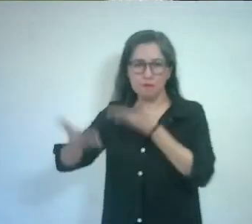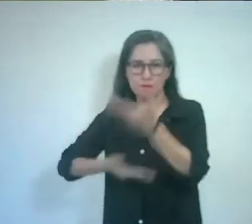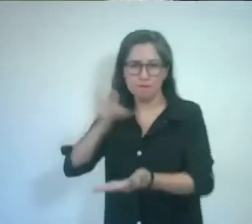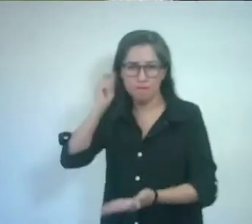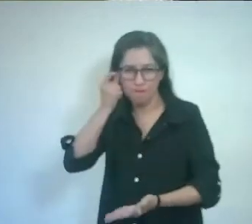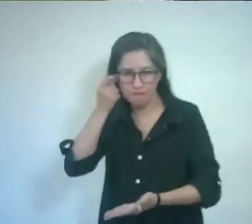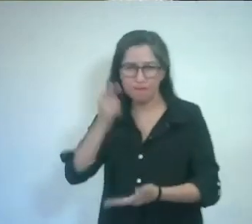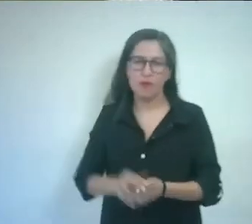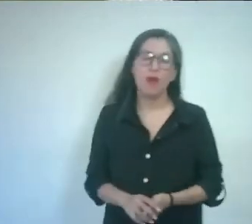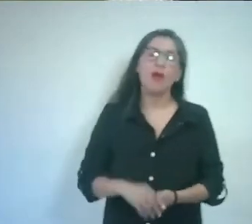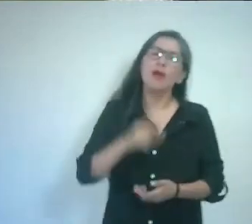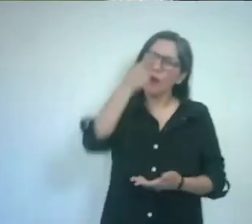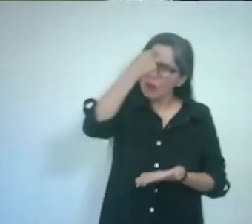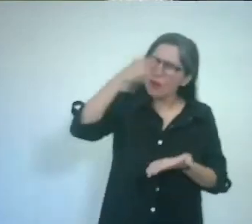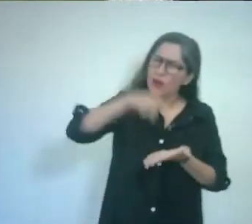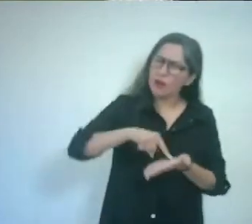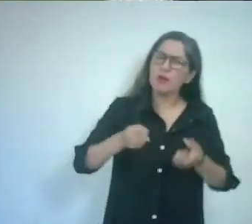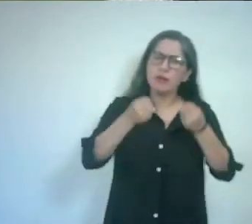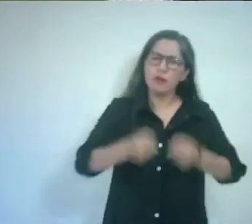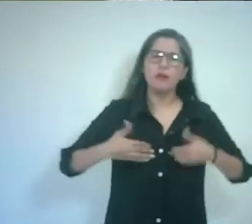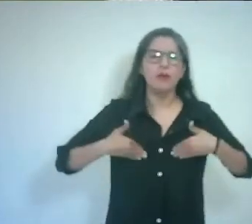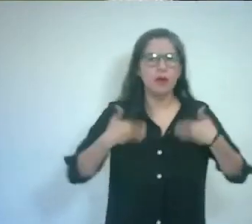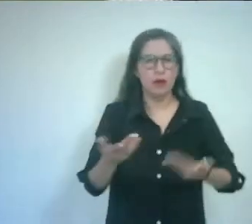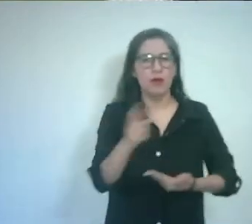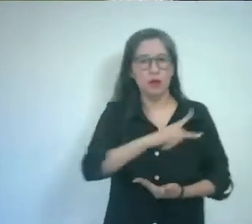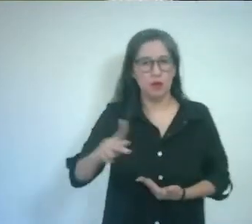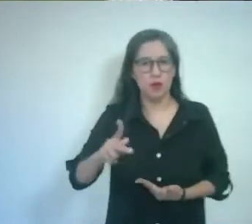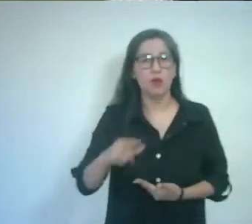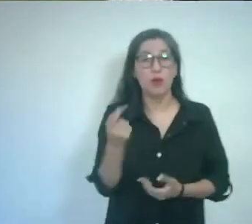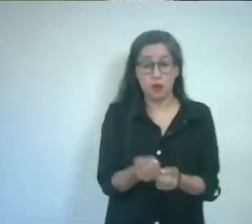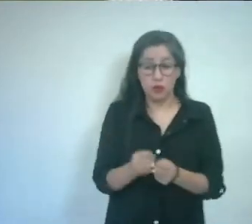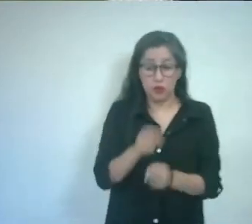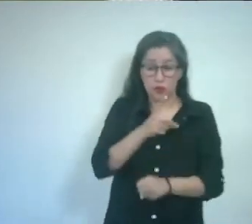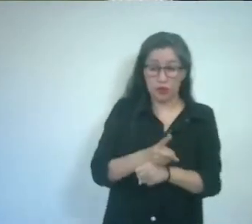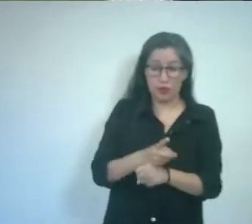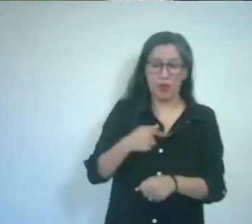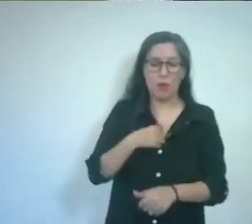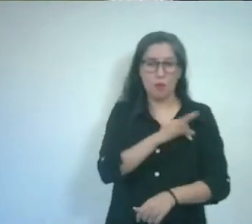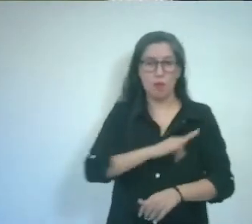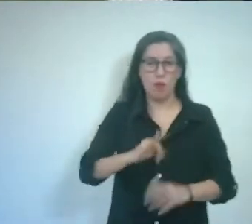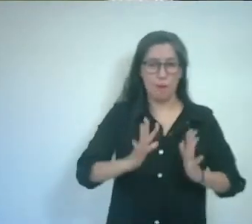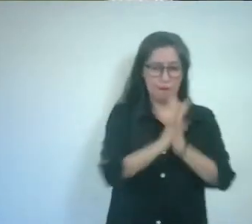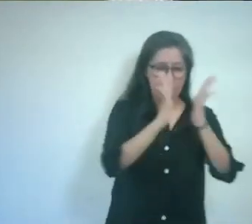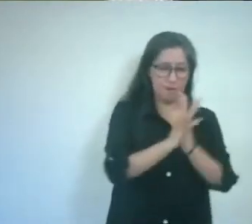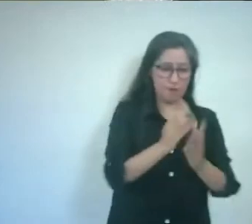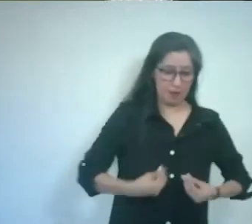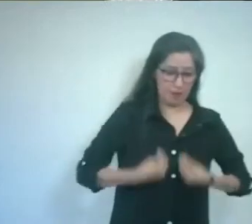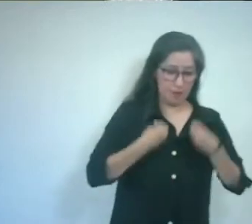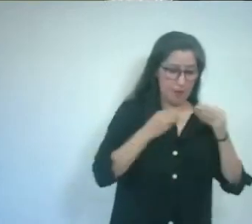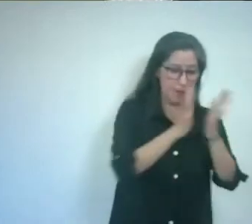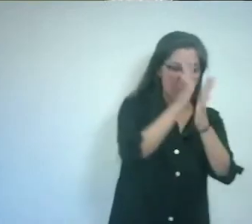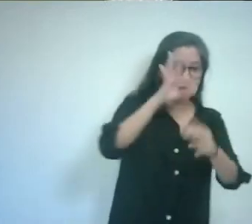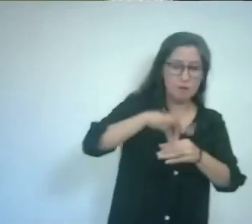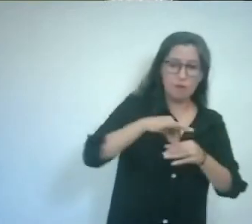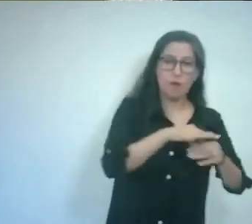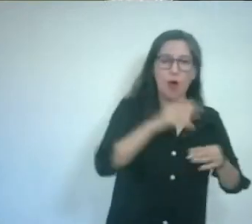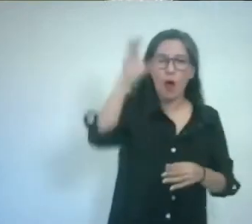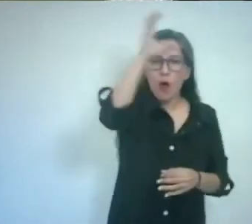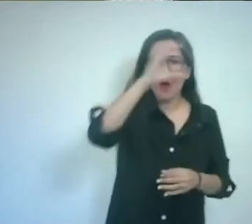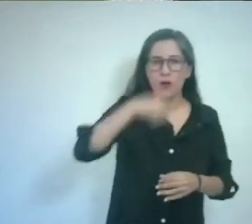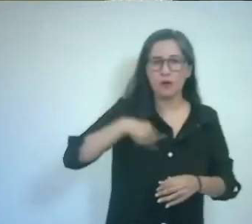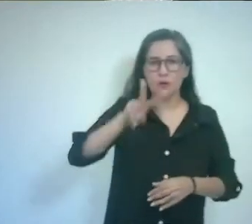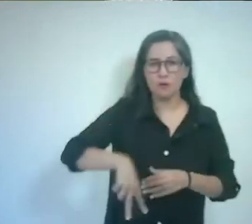el bien de todos y todas, nuestra sociedad se vea fortalecida en la vida democrática, consciente de su realidad y su futuro, y con